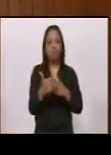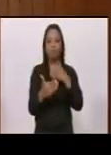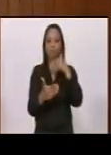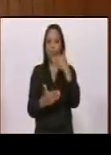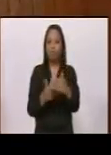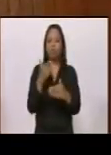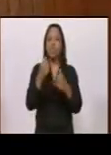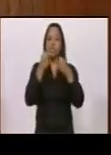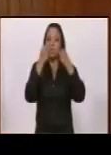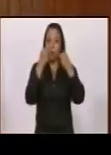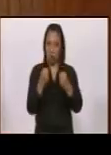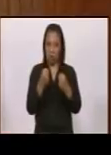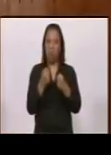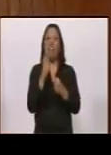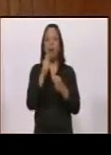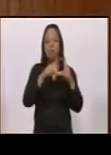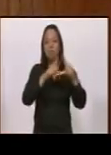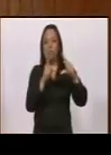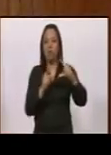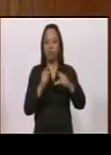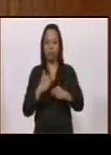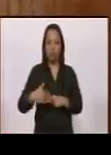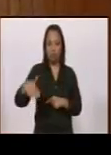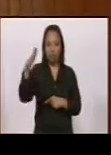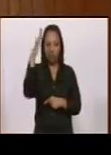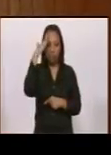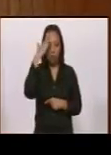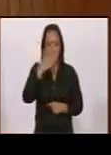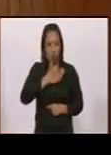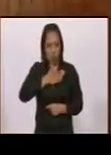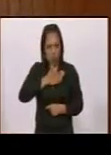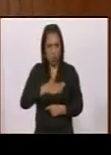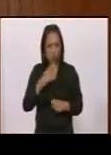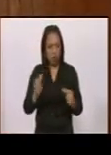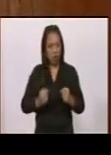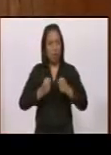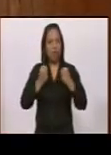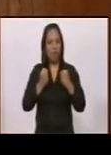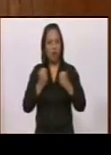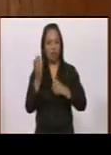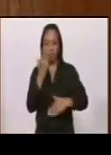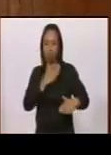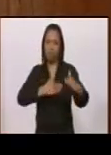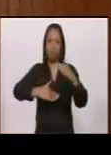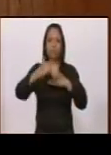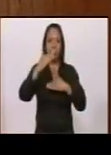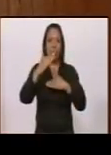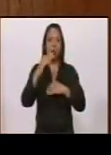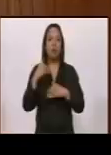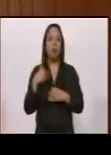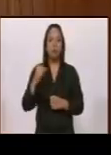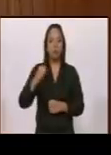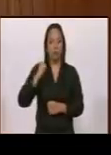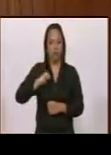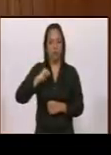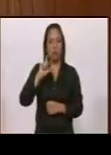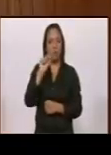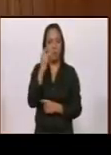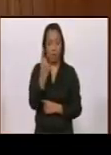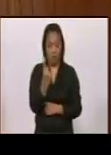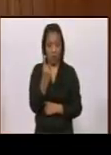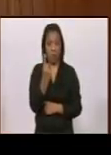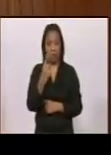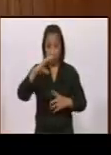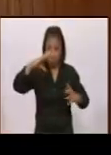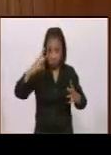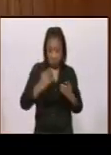país líder, justo, fuerte y exitoso en el siglo XXI.